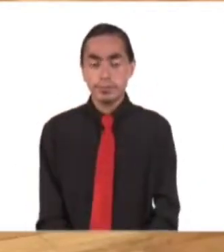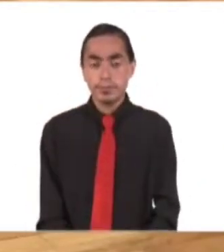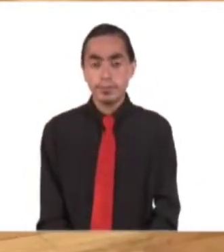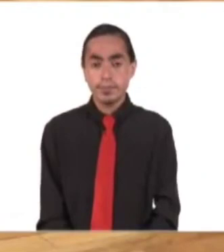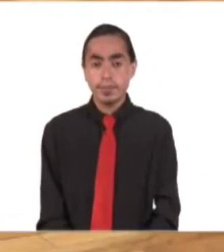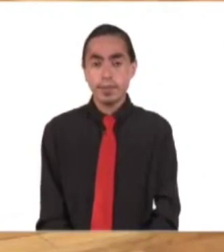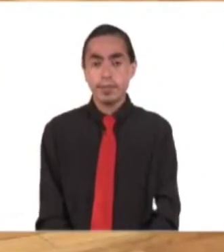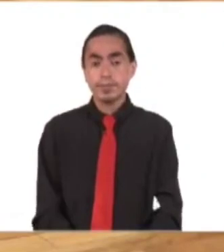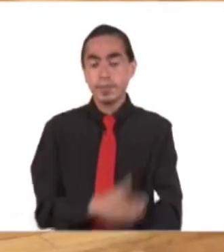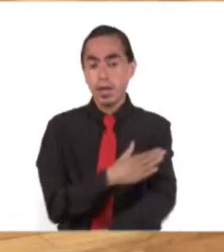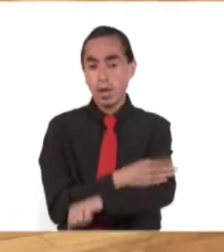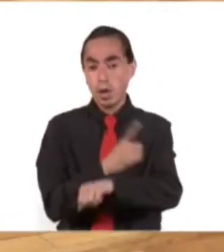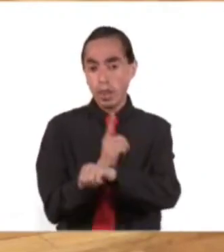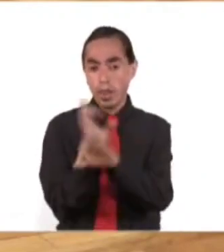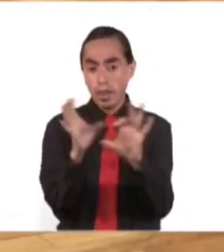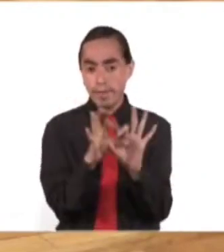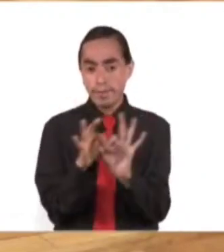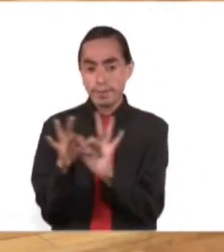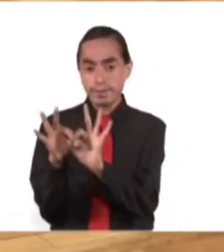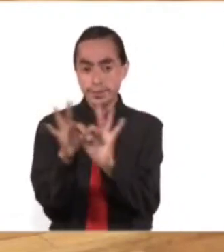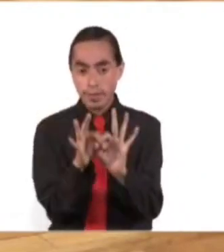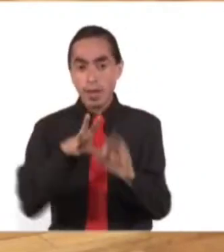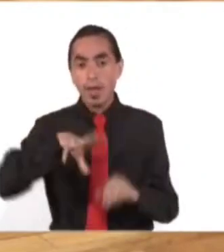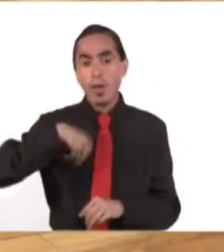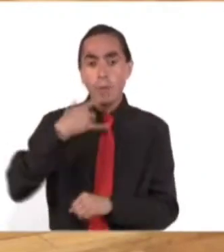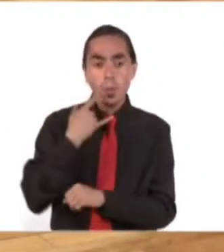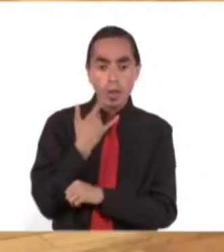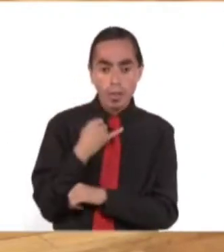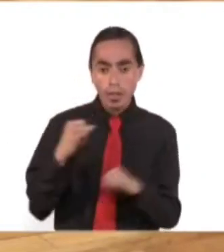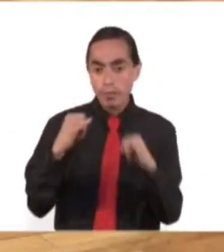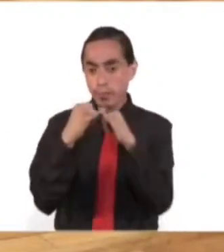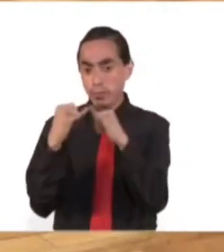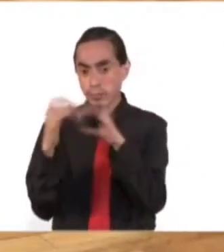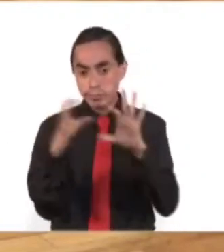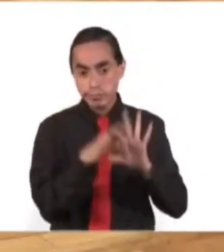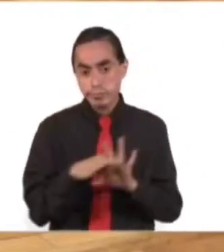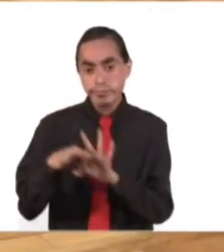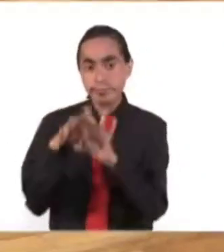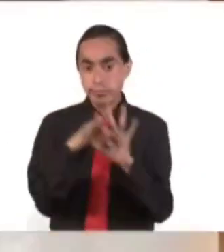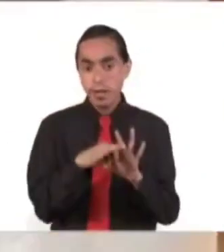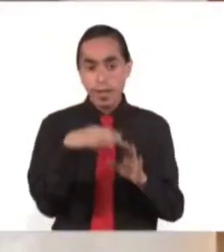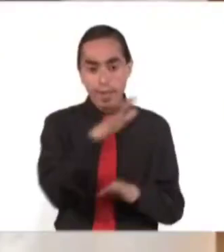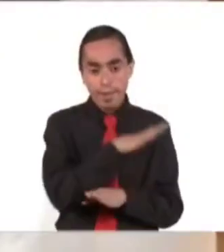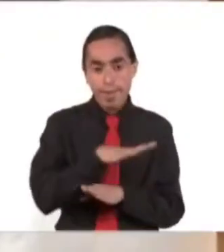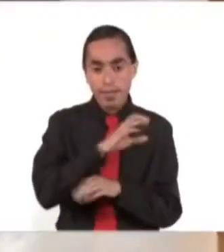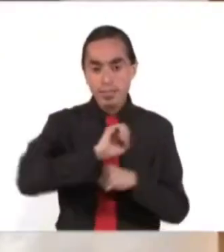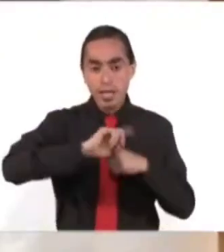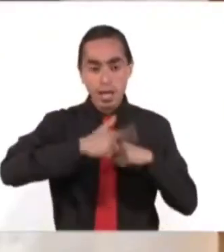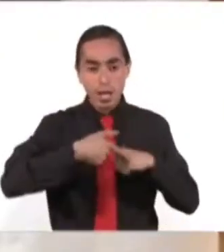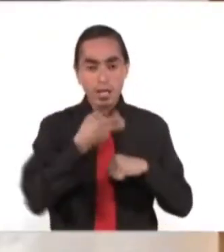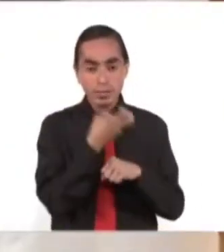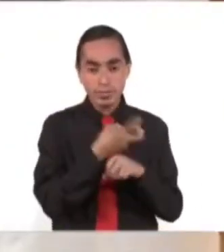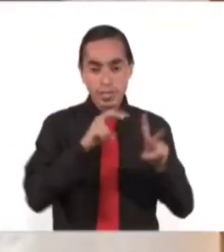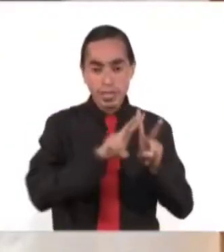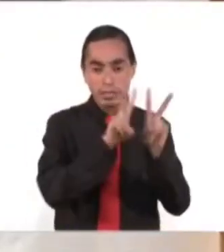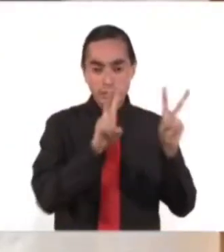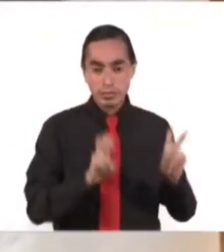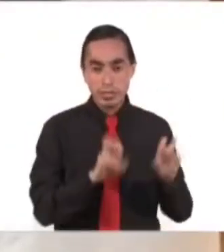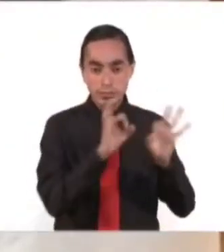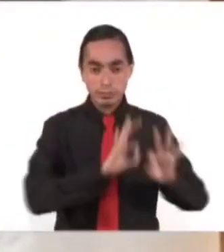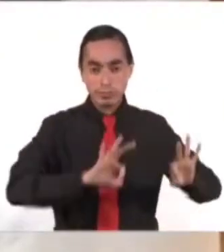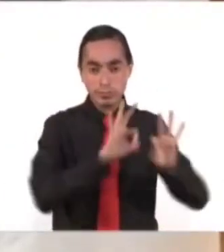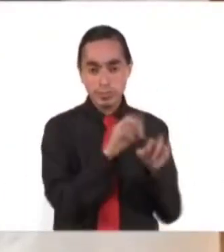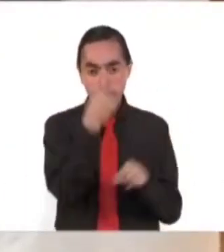La coordinación eficaz de esfuerzos institucionales en áreas de interés estratégico para la Ciudad de